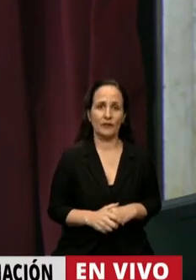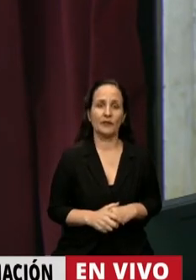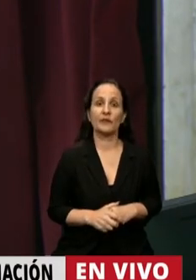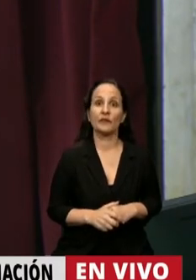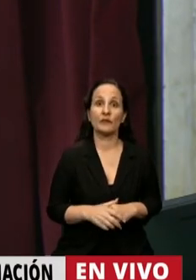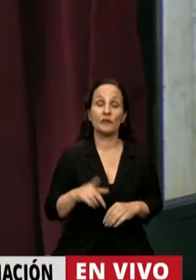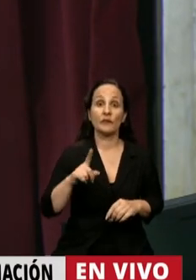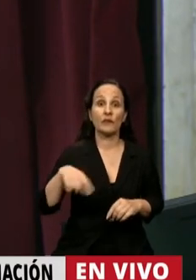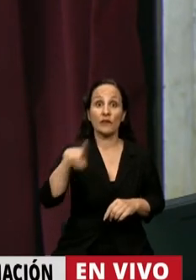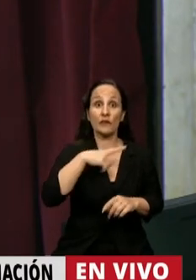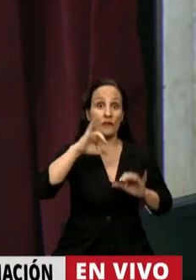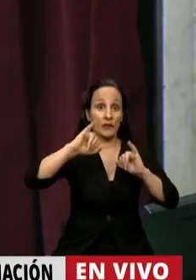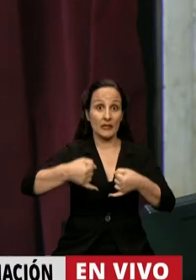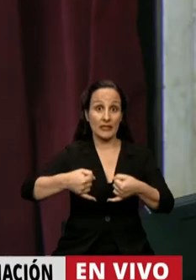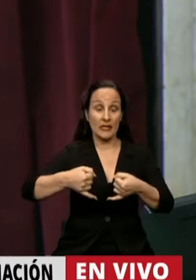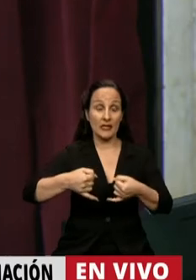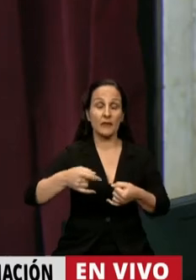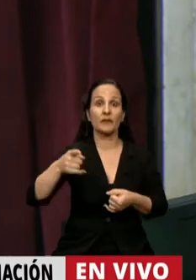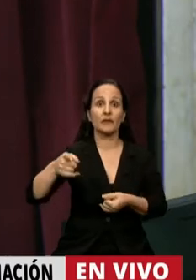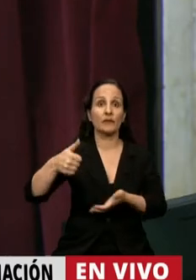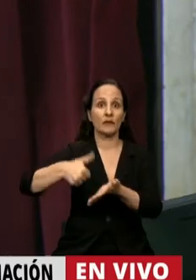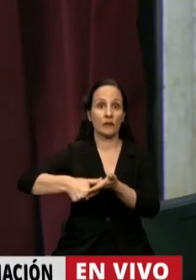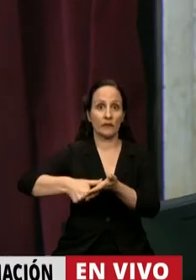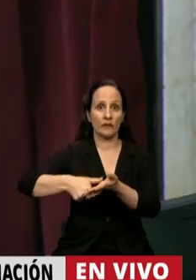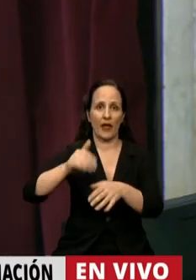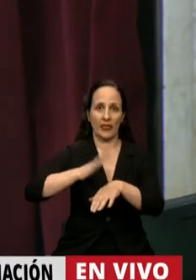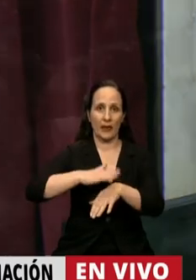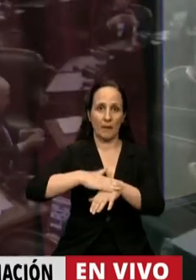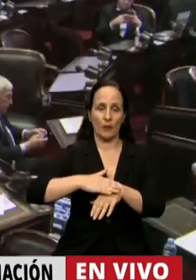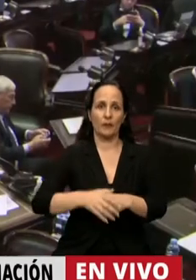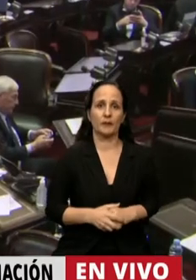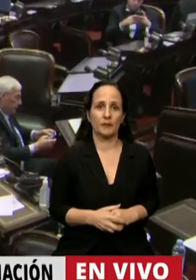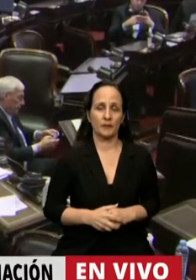Los que estén por la afirmativa, sírvanse marcar su voto. Tiempo.